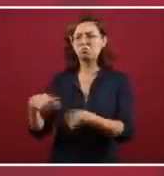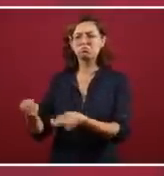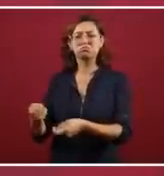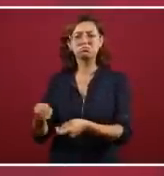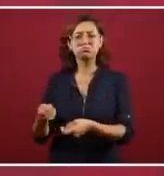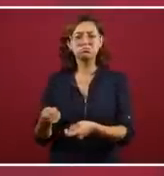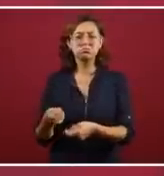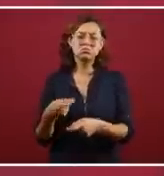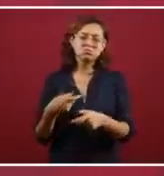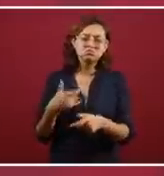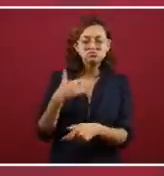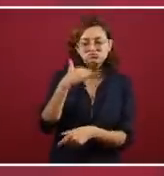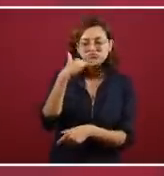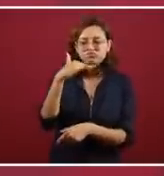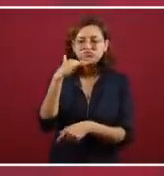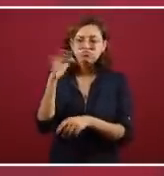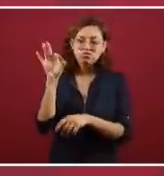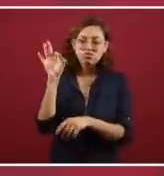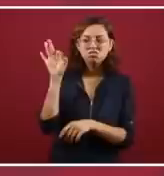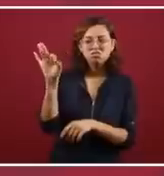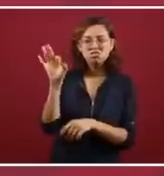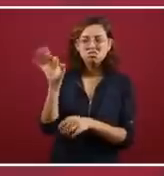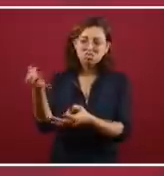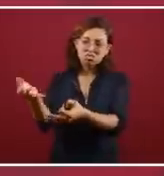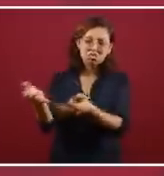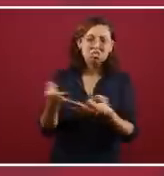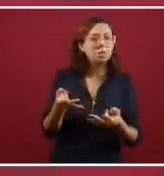incorruptibles, los dos.